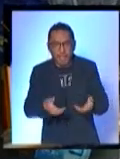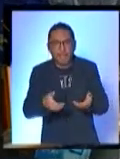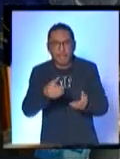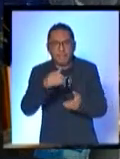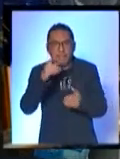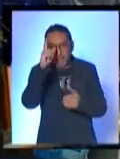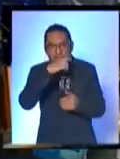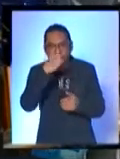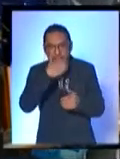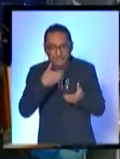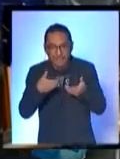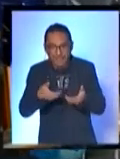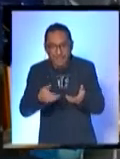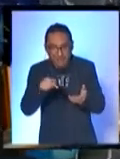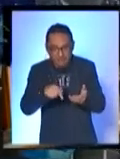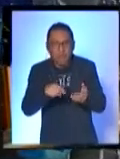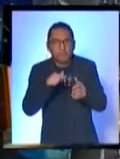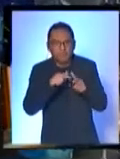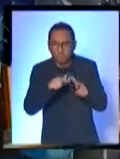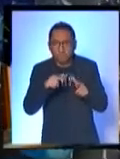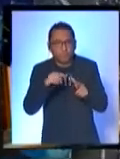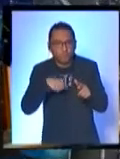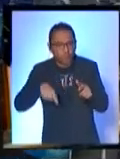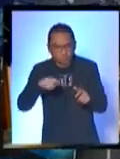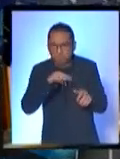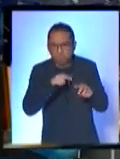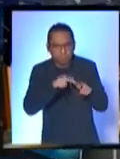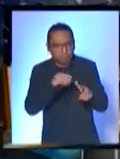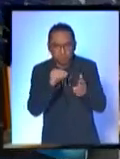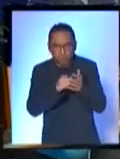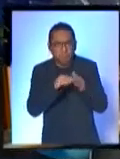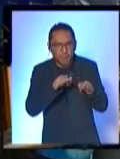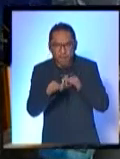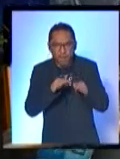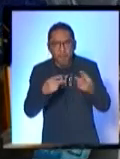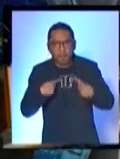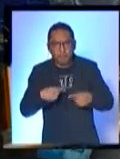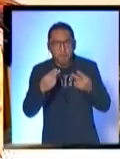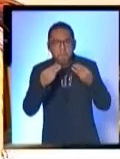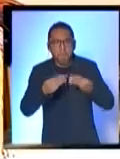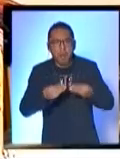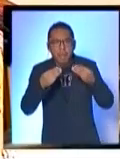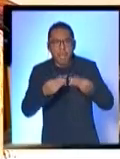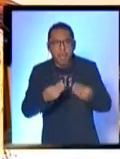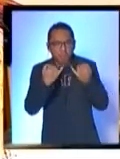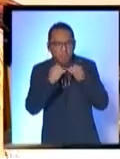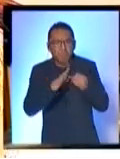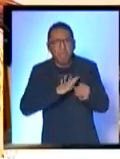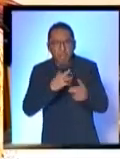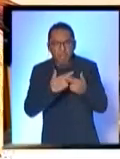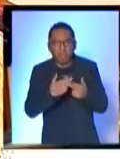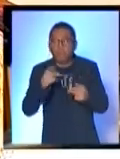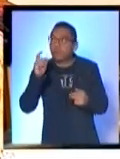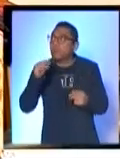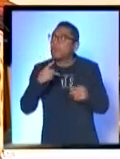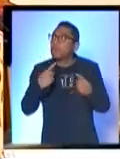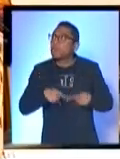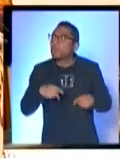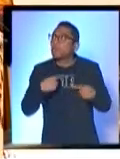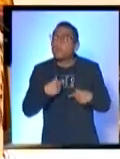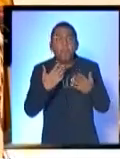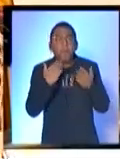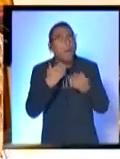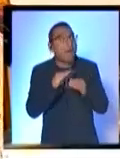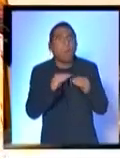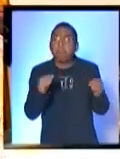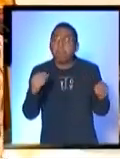López Lázaro Cárdenas. Seguimos todos trabajando, todos nuestros compañeros de Mercado Independencia. No hay gente aquí, me está afectando,